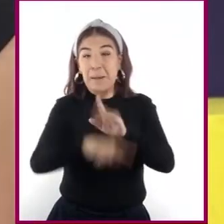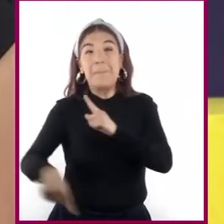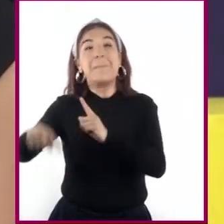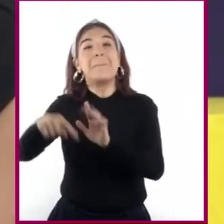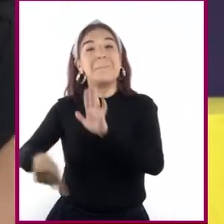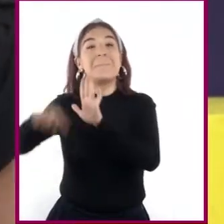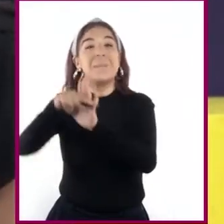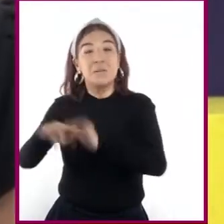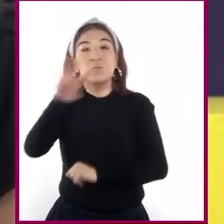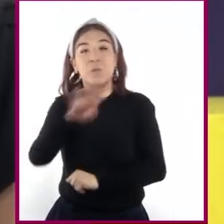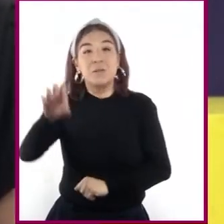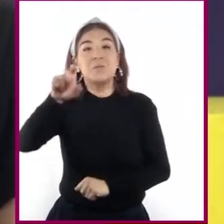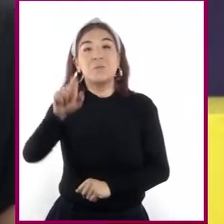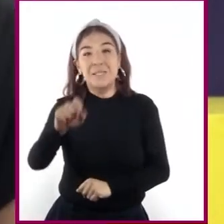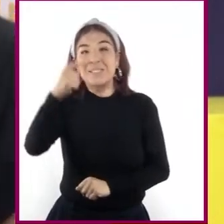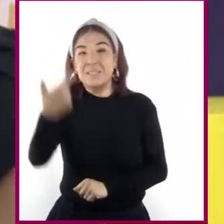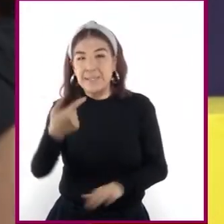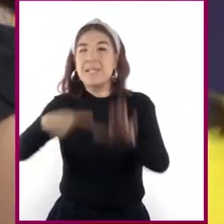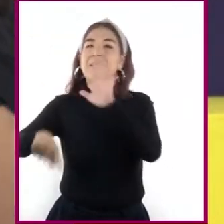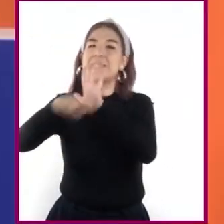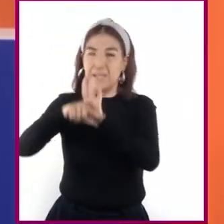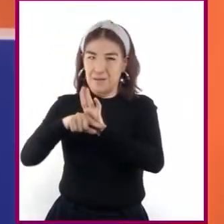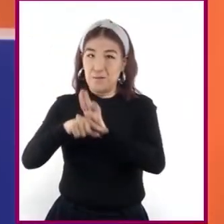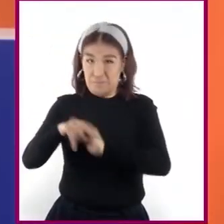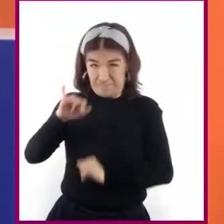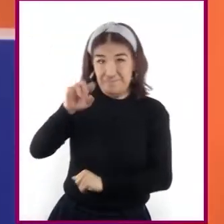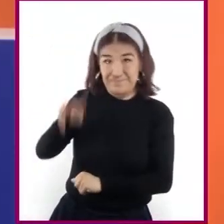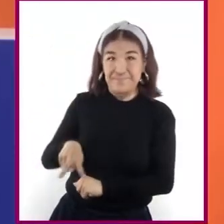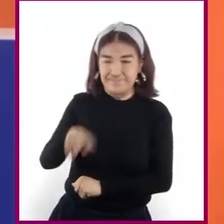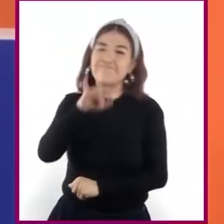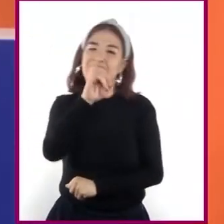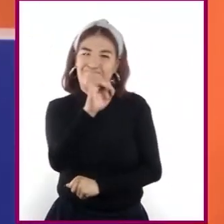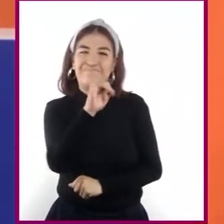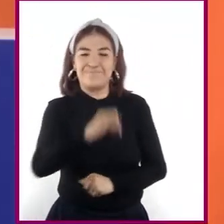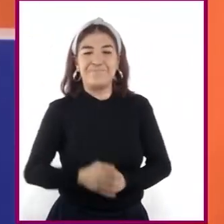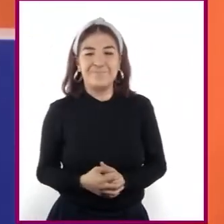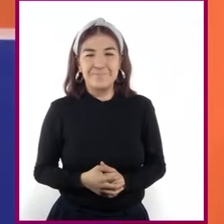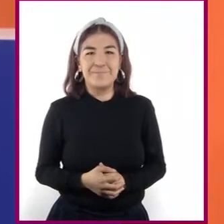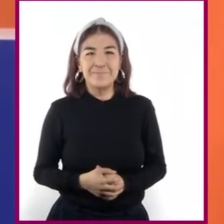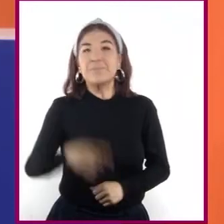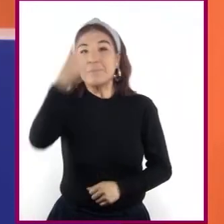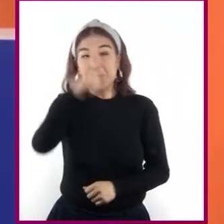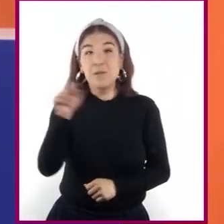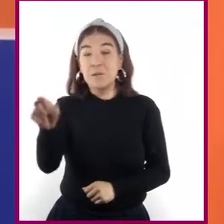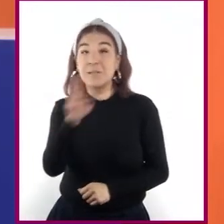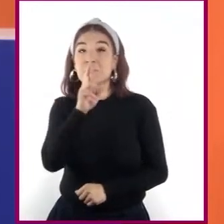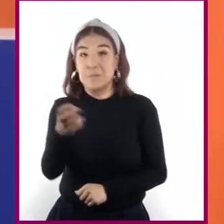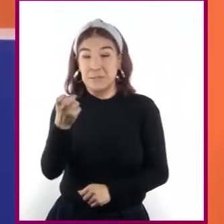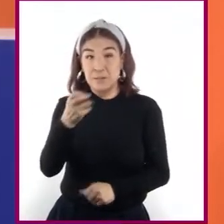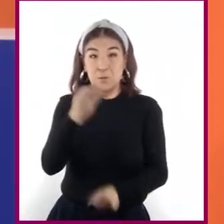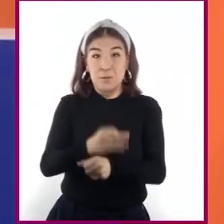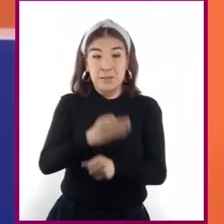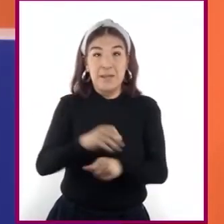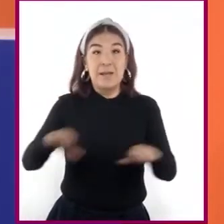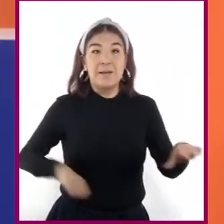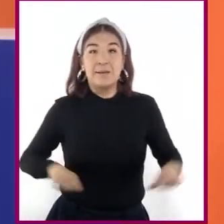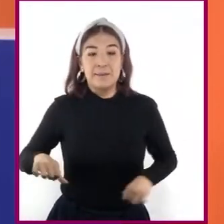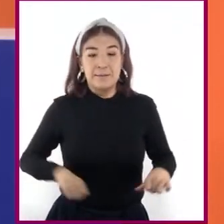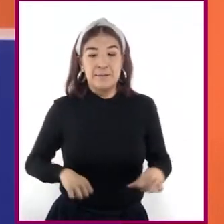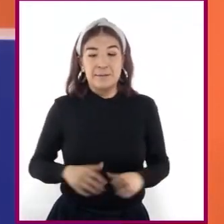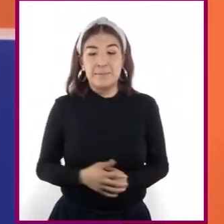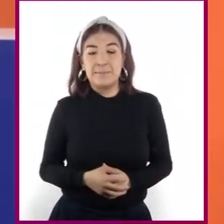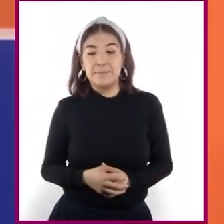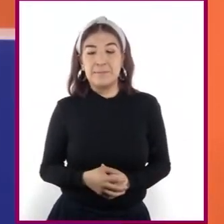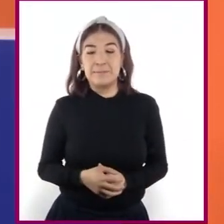menos 427 negativo, ¿cierto? Así es. Para poder resolver este problema, tenemos que realizar